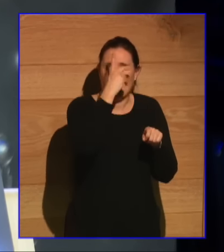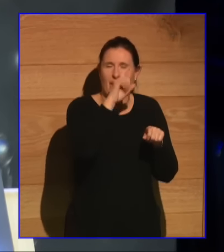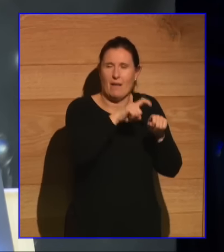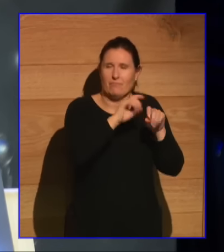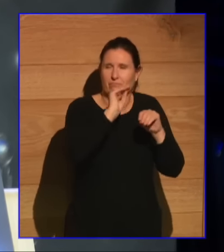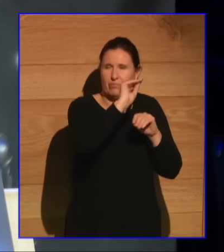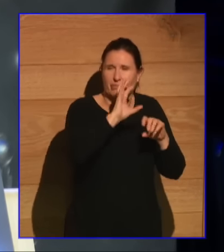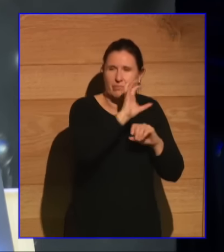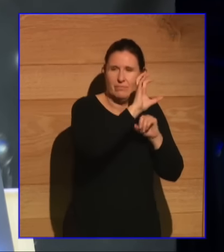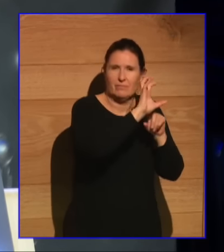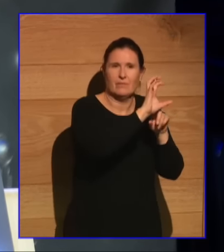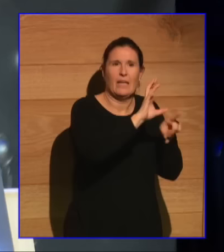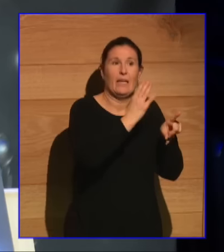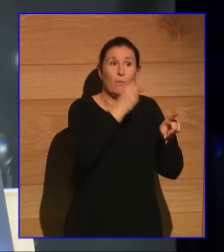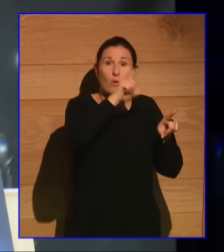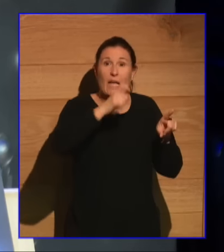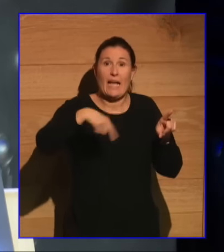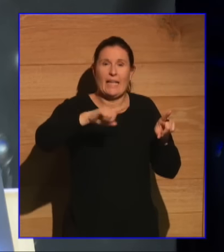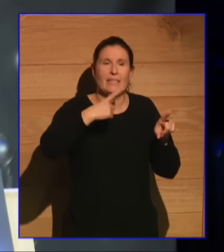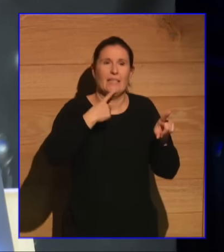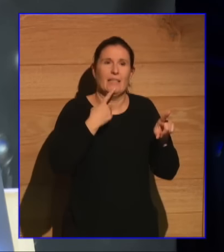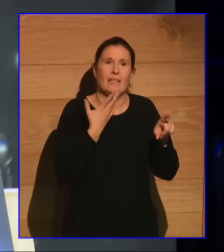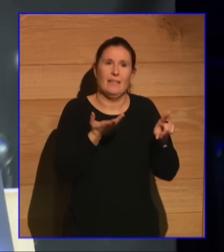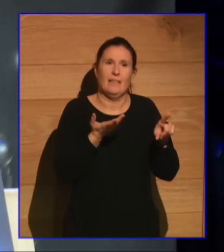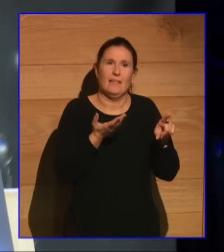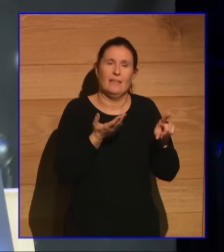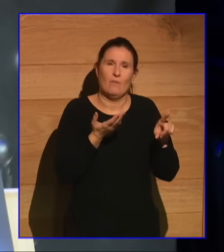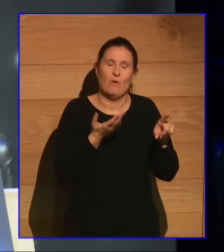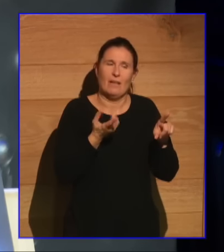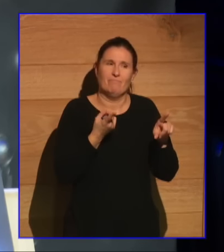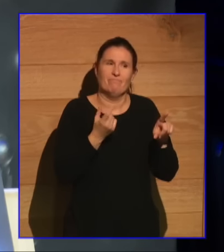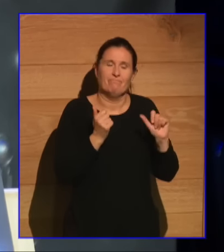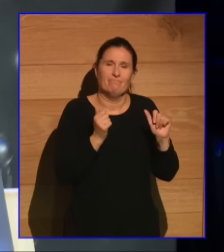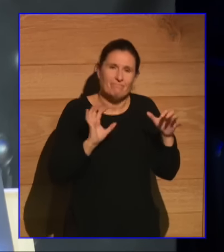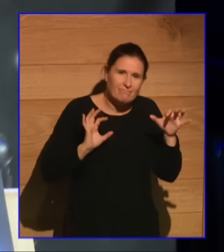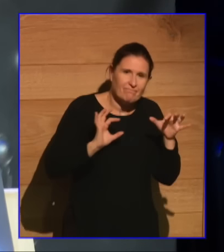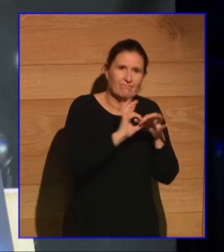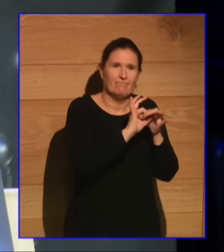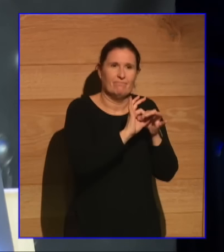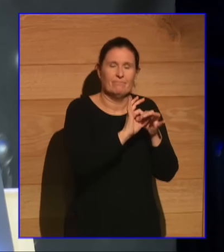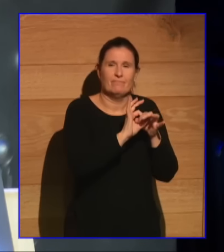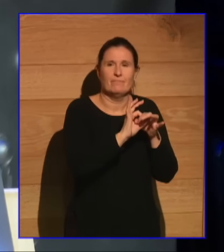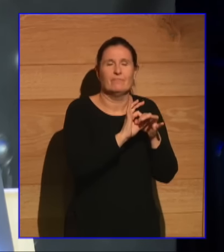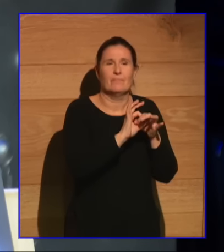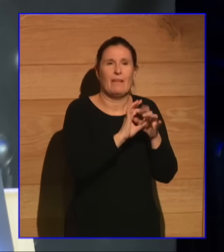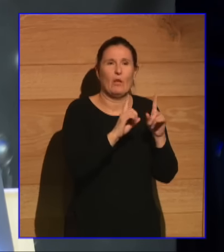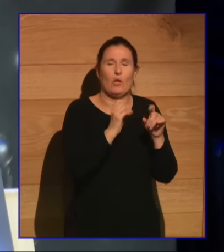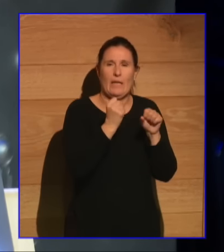Y por la que muchos se emparentan, al menos en su camino inicial, la obra